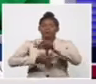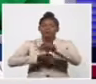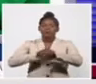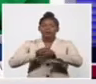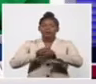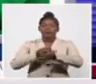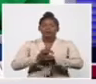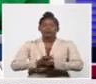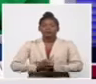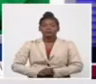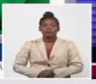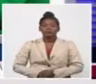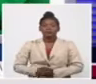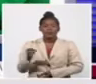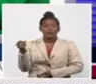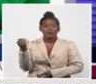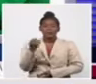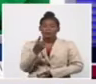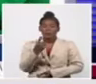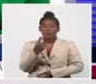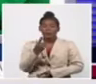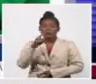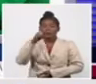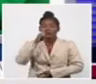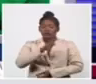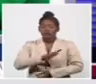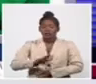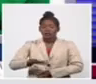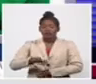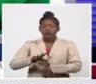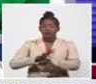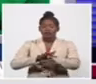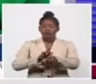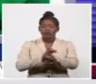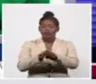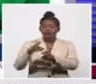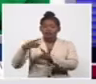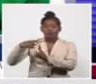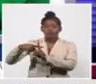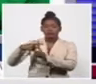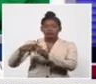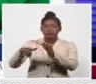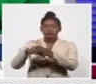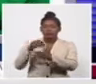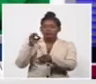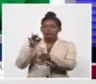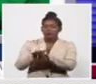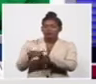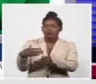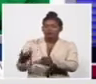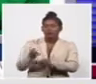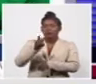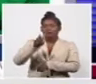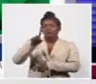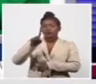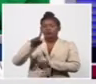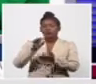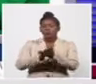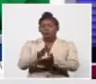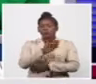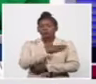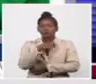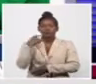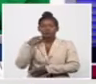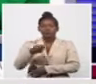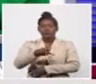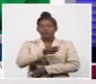el primer caso de niño con COVID fue el día 21 de marzo del año pasado. Activos